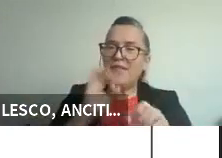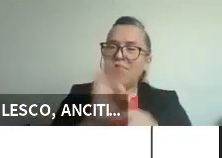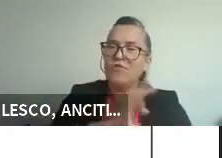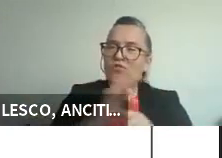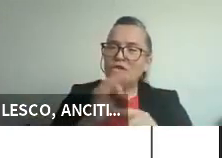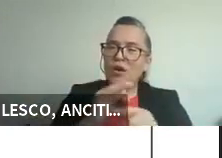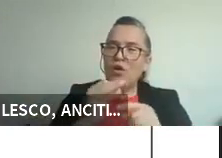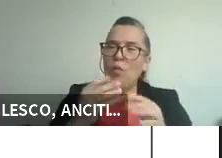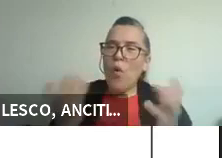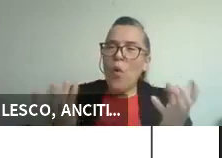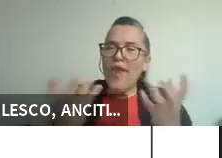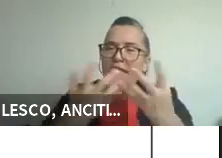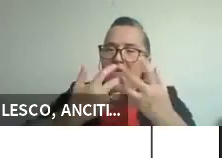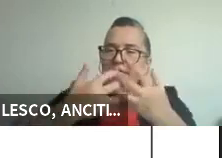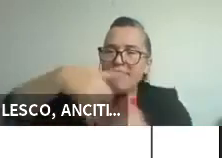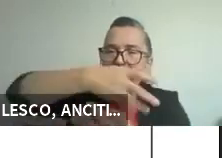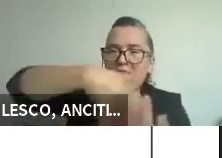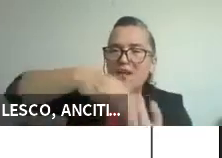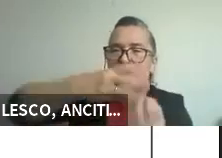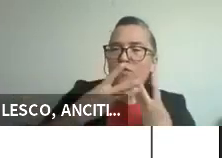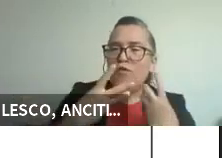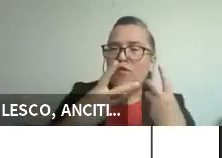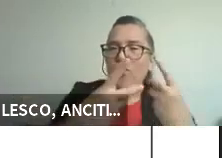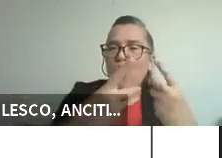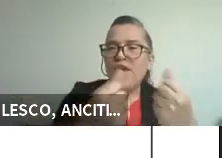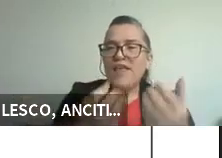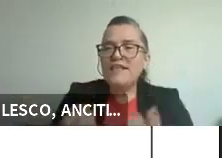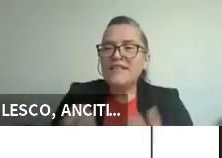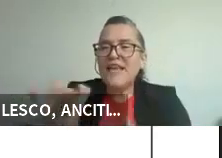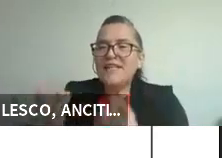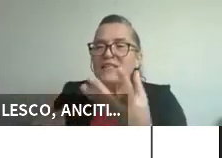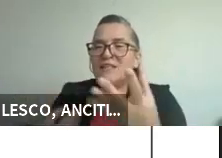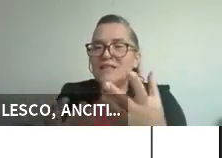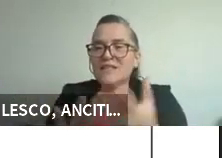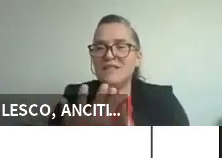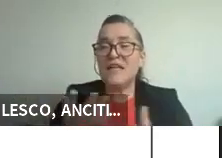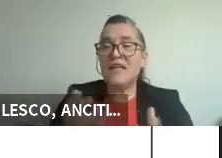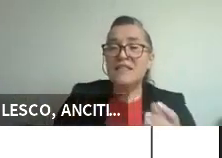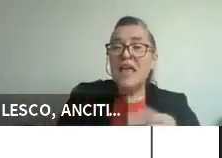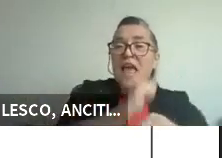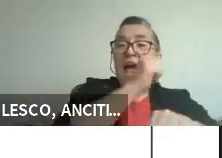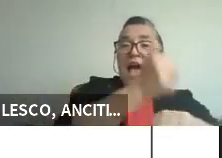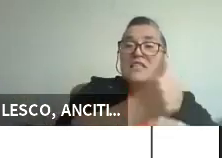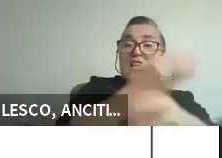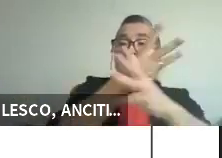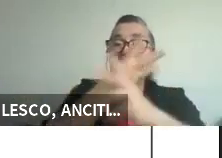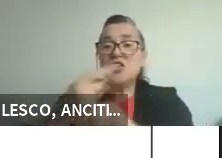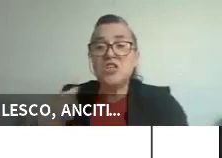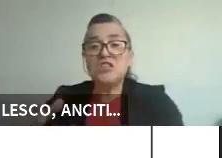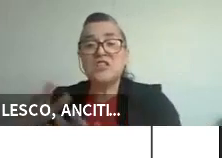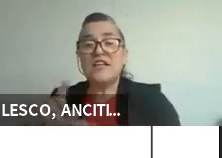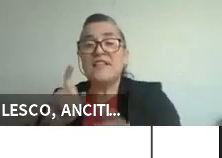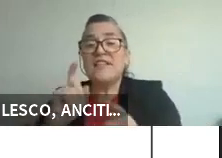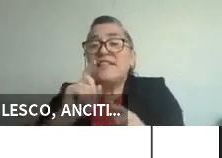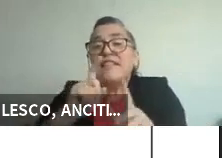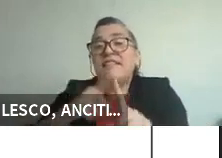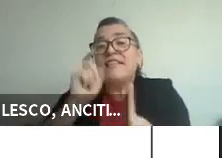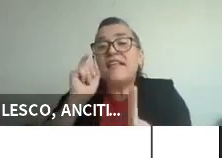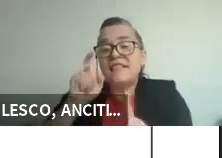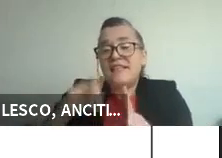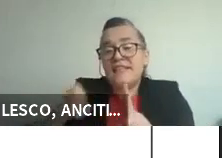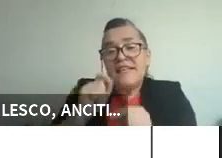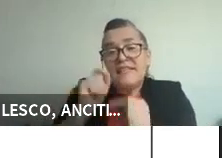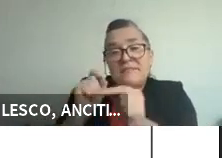fluidas espontáneas que se hacen que se deshacen de acuerdo a las necesidades específicas de los grupos de investigación